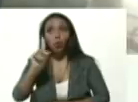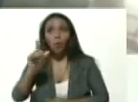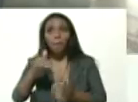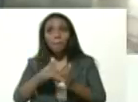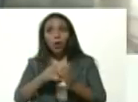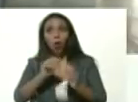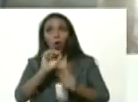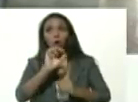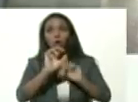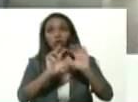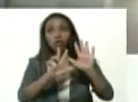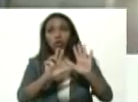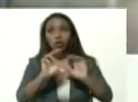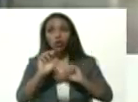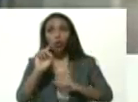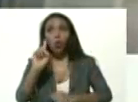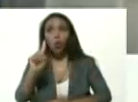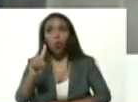21.801